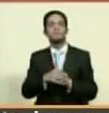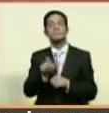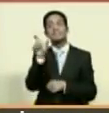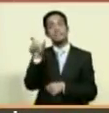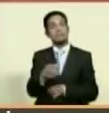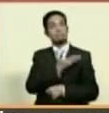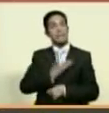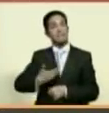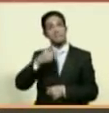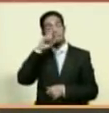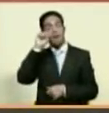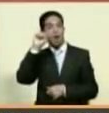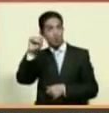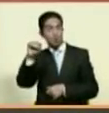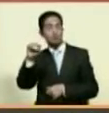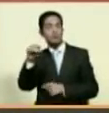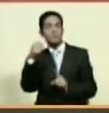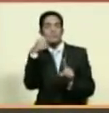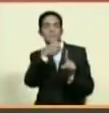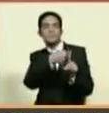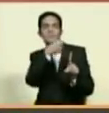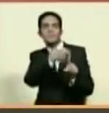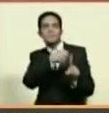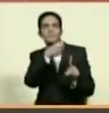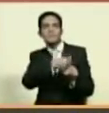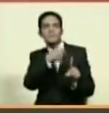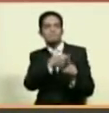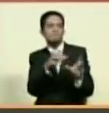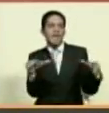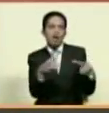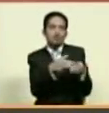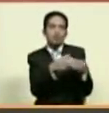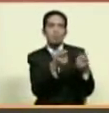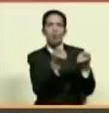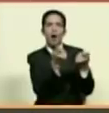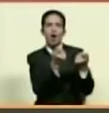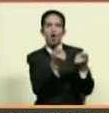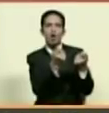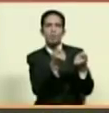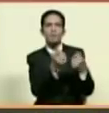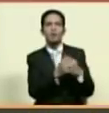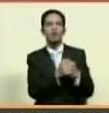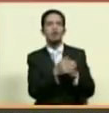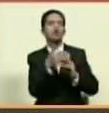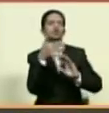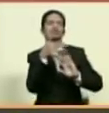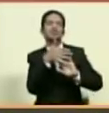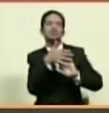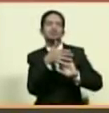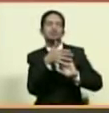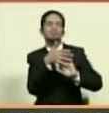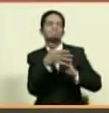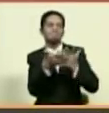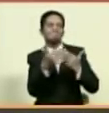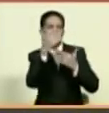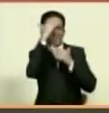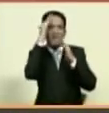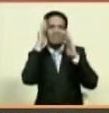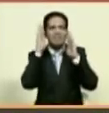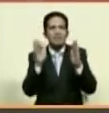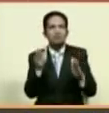ha insistido reiteradamente al equipo económico, sobre todo la atención a los